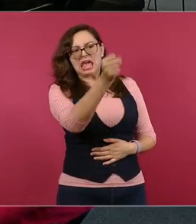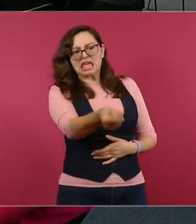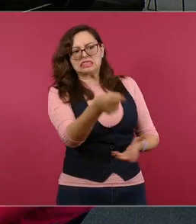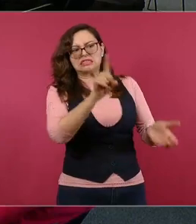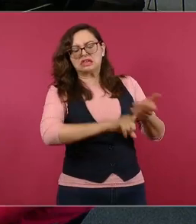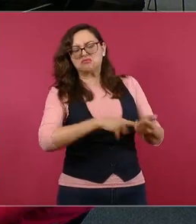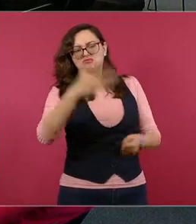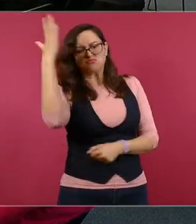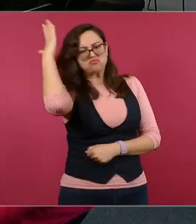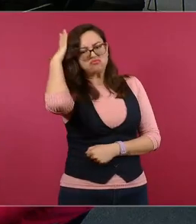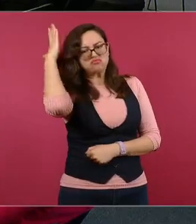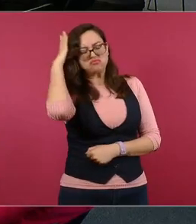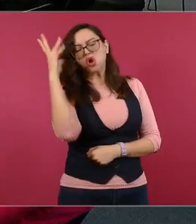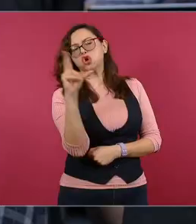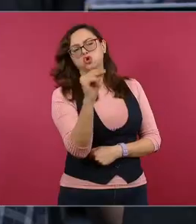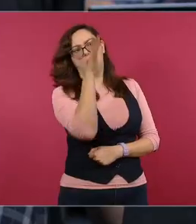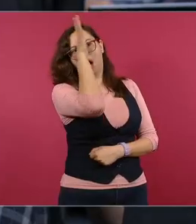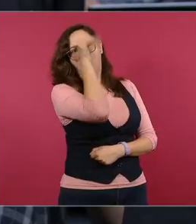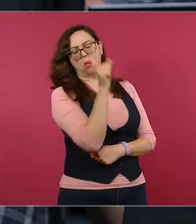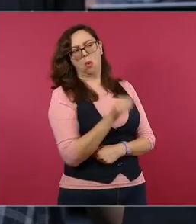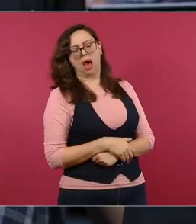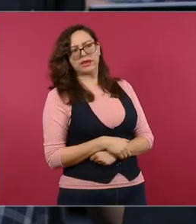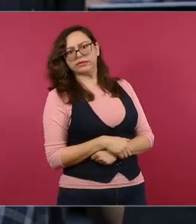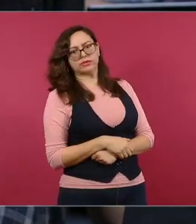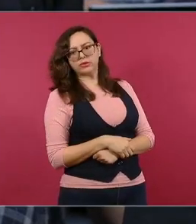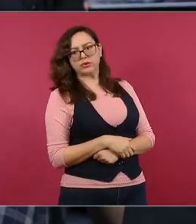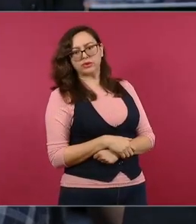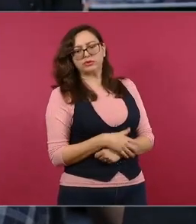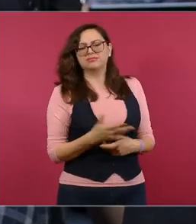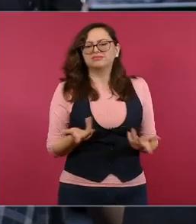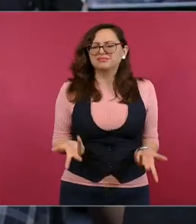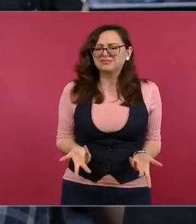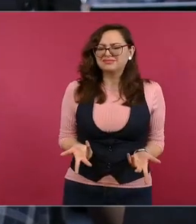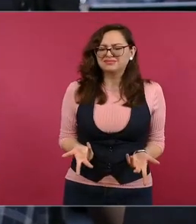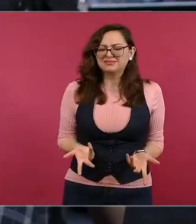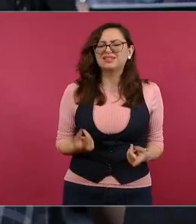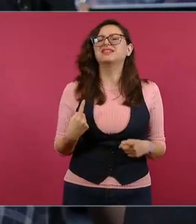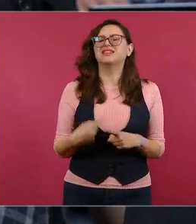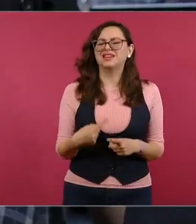con la candidatura líder recente Cuál